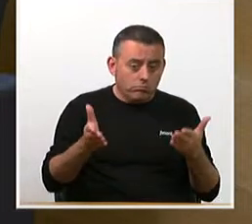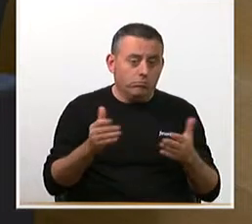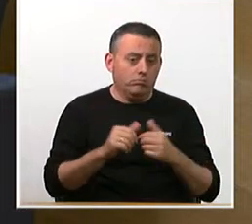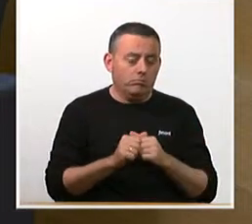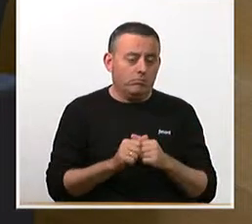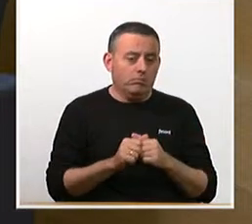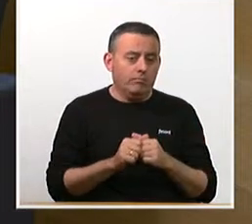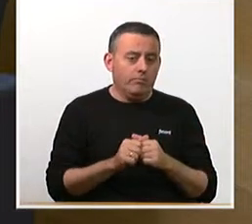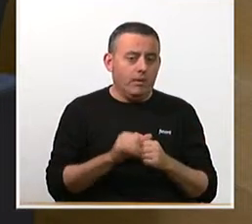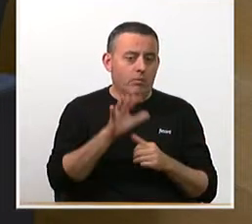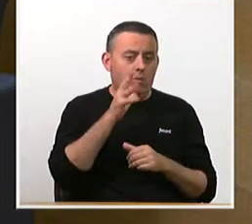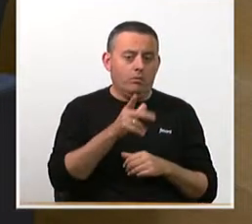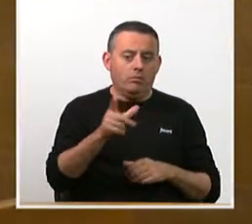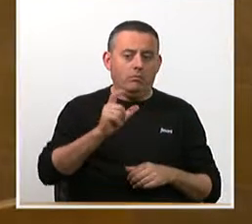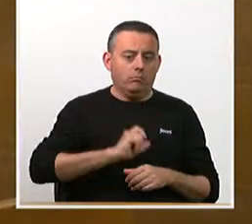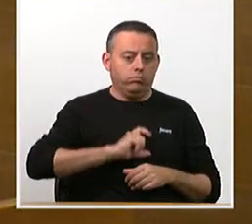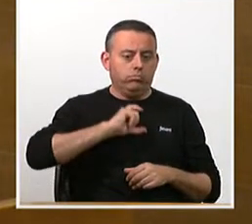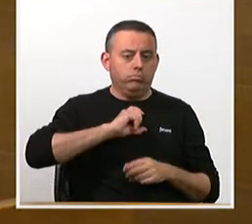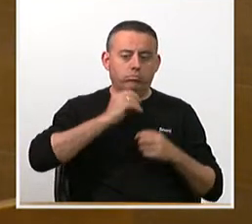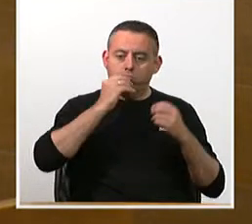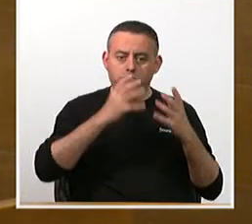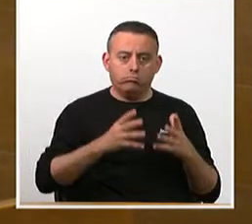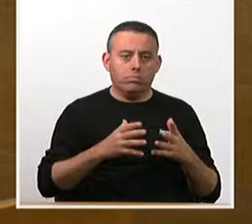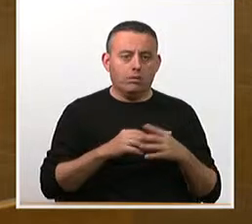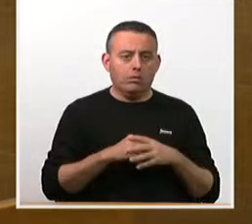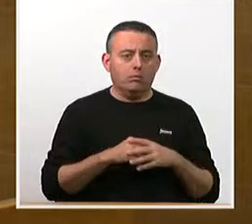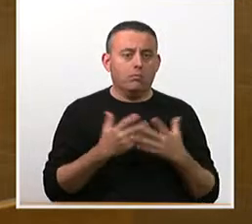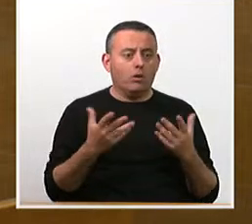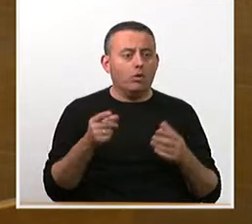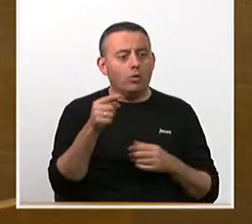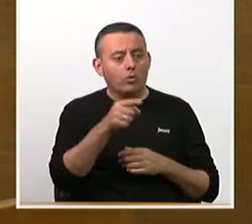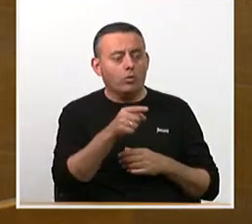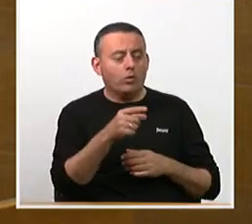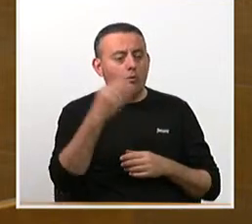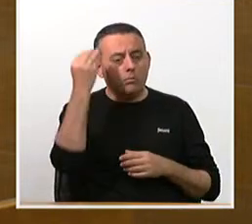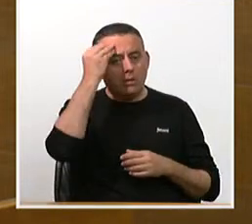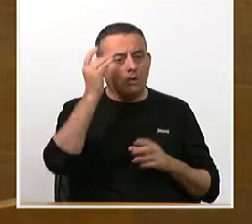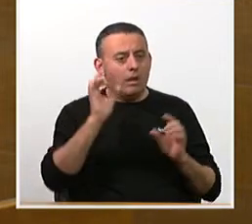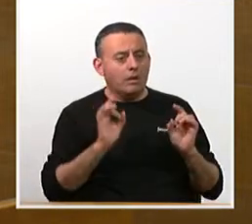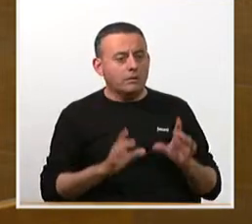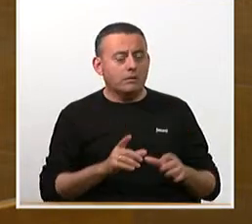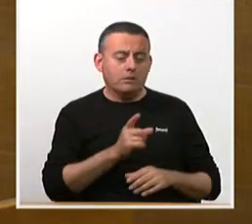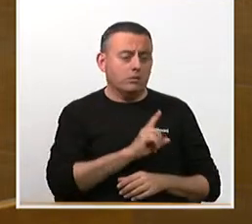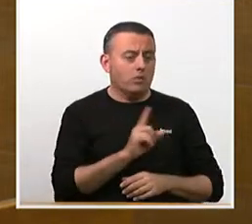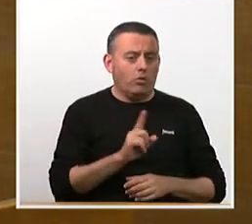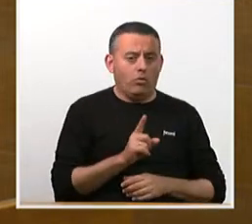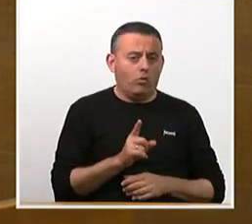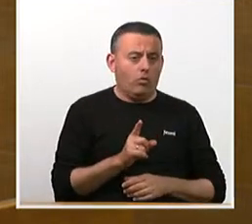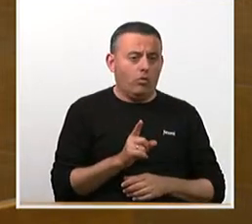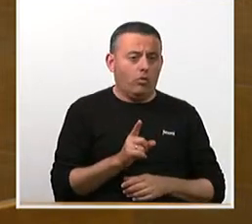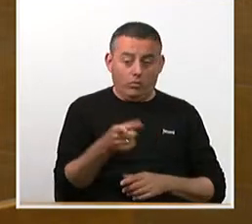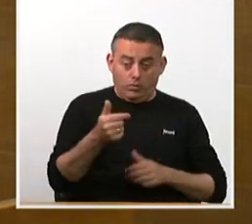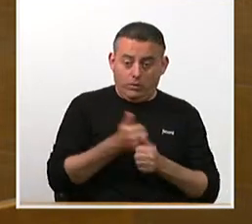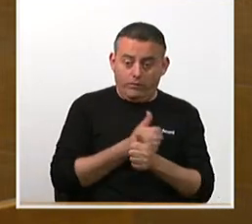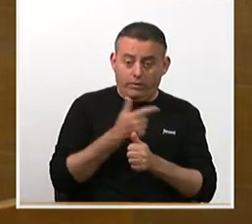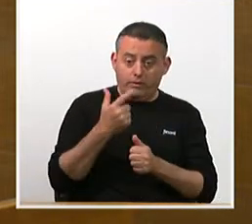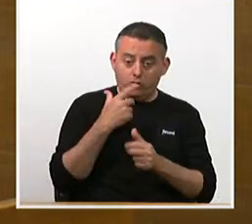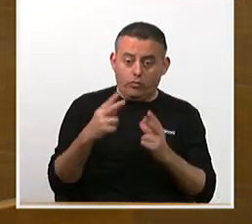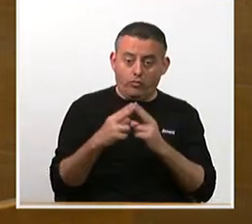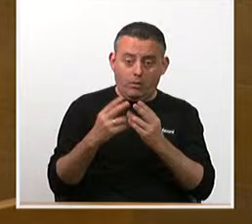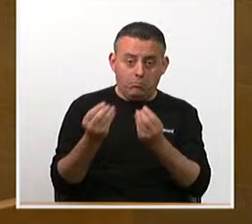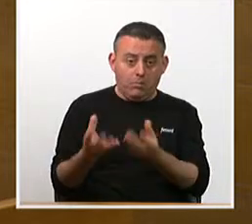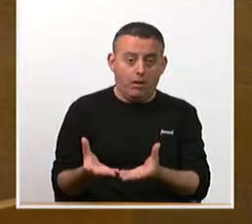merit que no suing como uner social la de que han